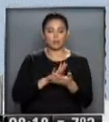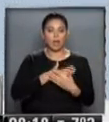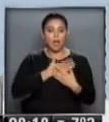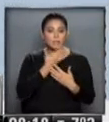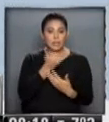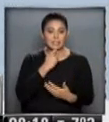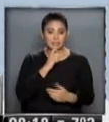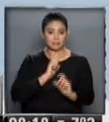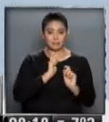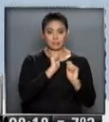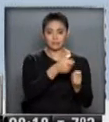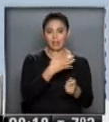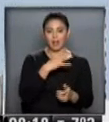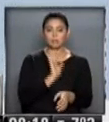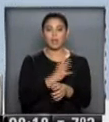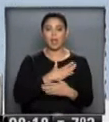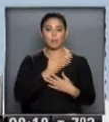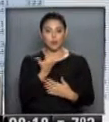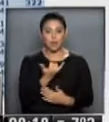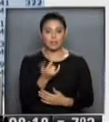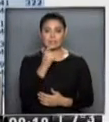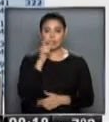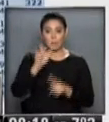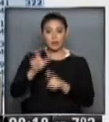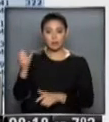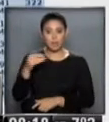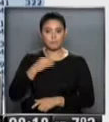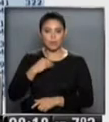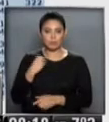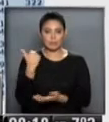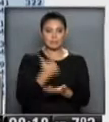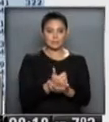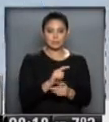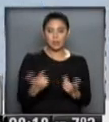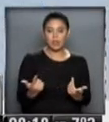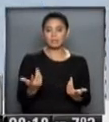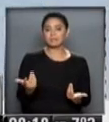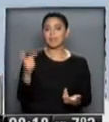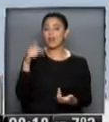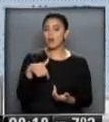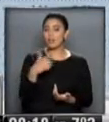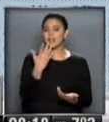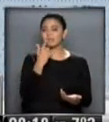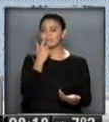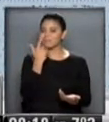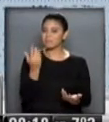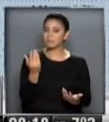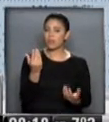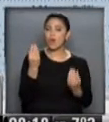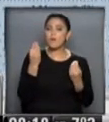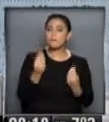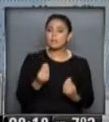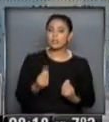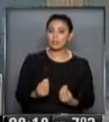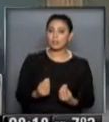cuando cuando las personas no se presentan voluntariamente como donantes la hora que hoy por hoy llama la atención de por qué es